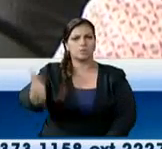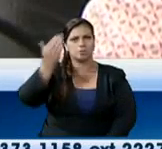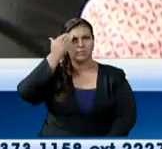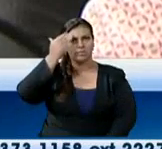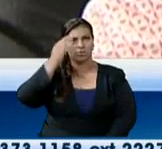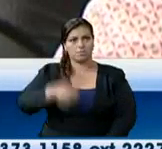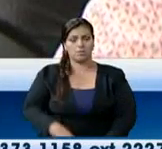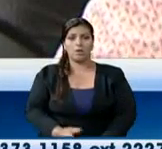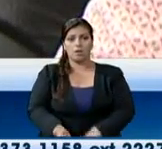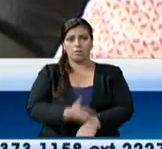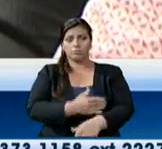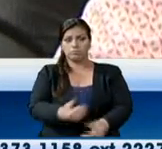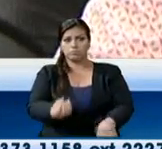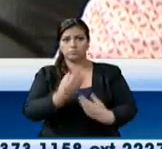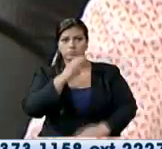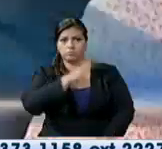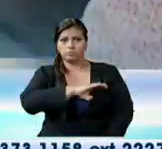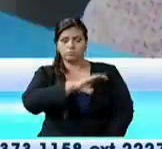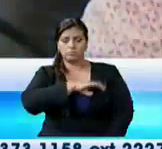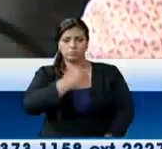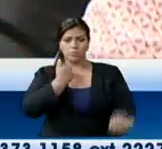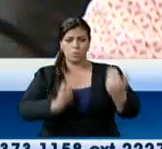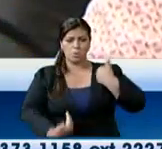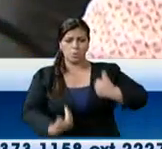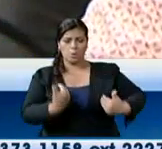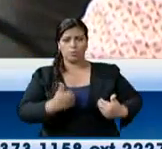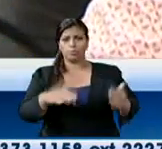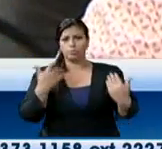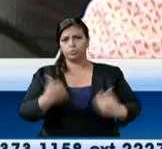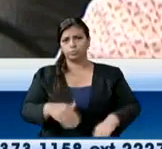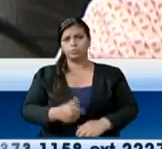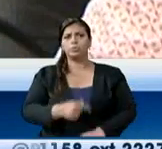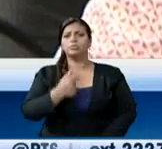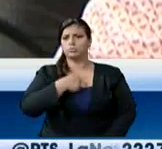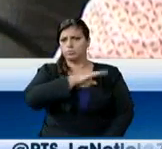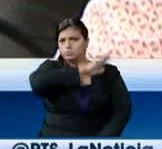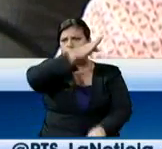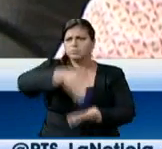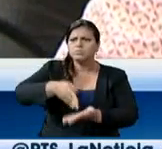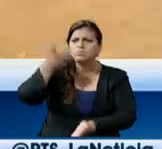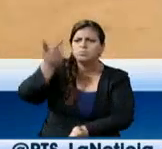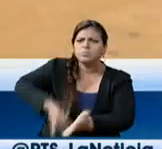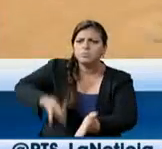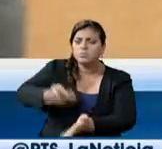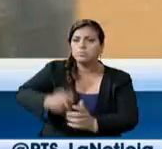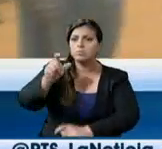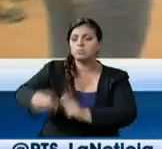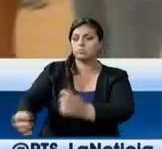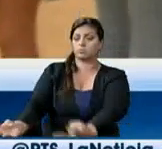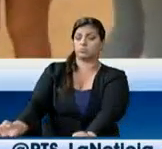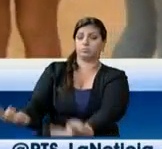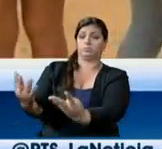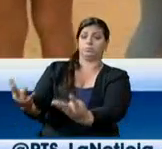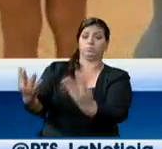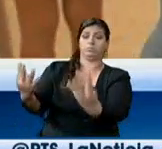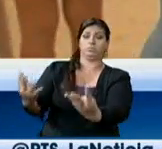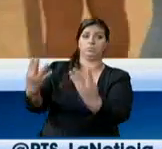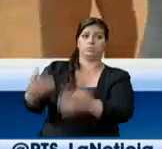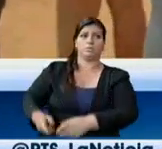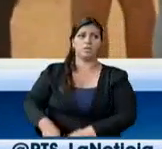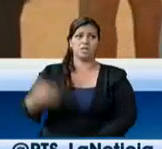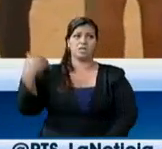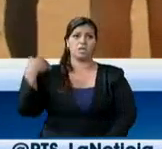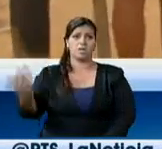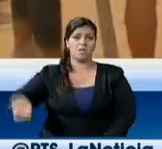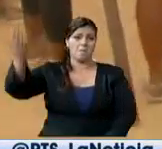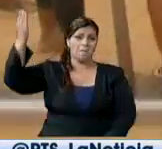policía que estuvo herido. Yo tuve que ingresar al lugar a ver qué es lo que estaba sucediendo y había muchas personas con palos, con